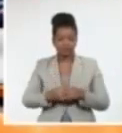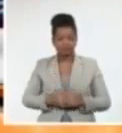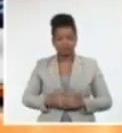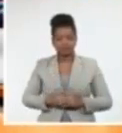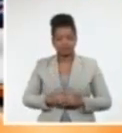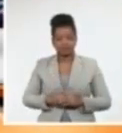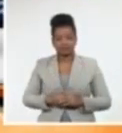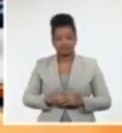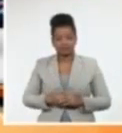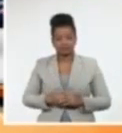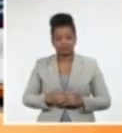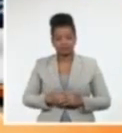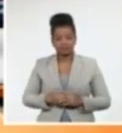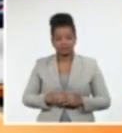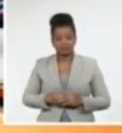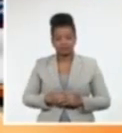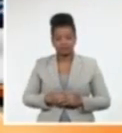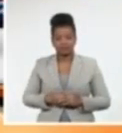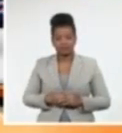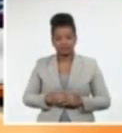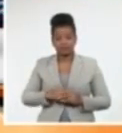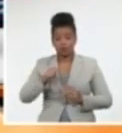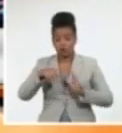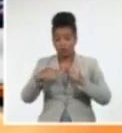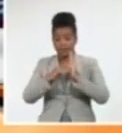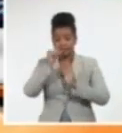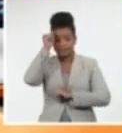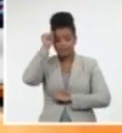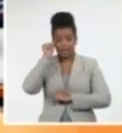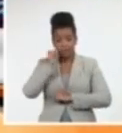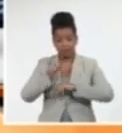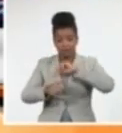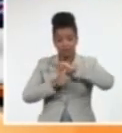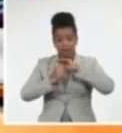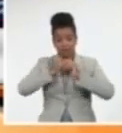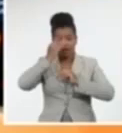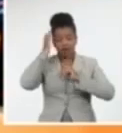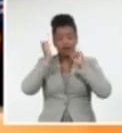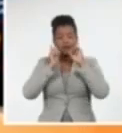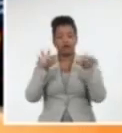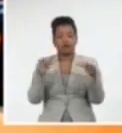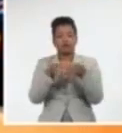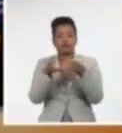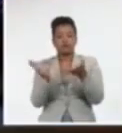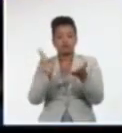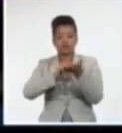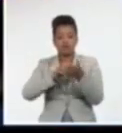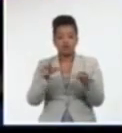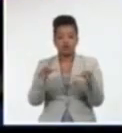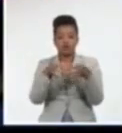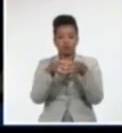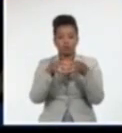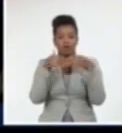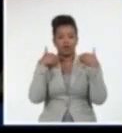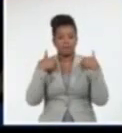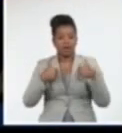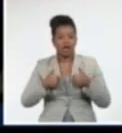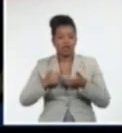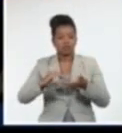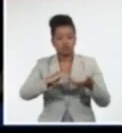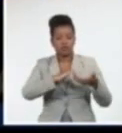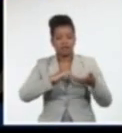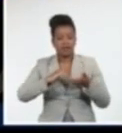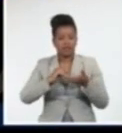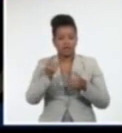de este sábado, el presidente Díaz-Canel sostendrá un encuentro con integrantes de la misión diplomática de la solidaridad y